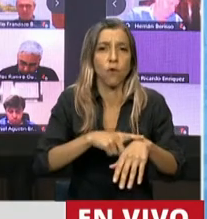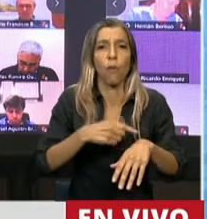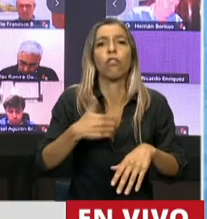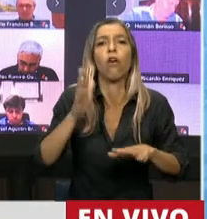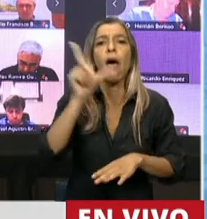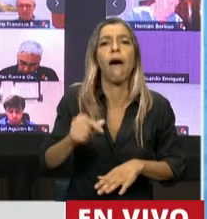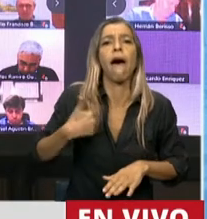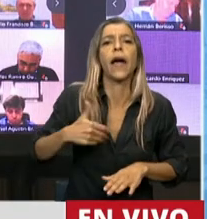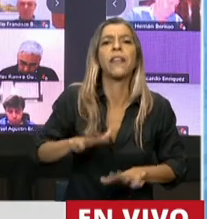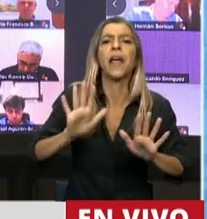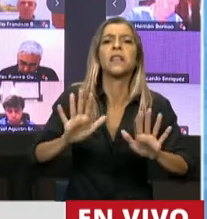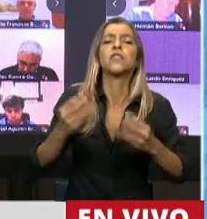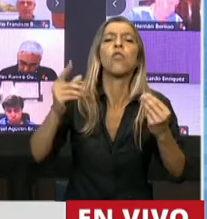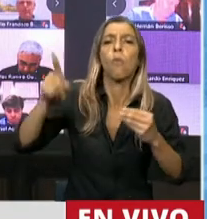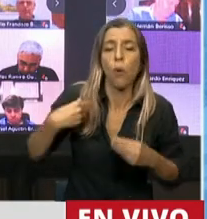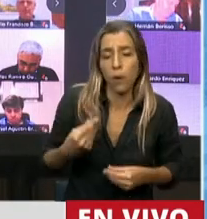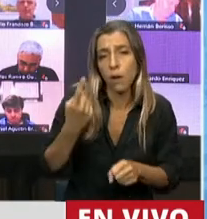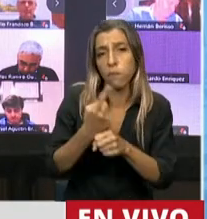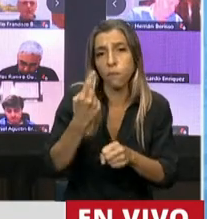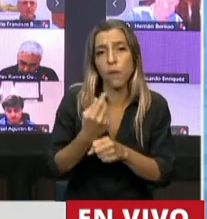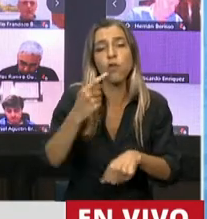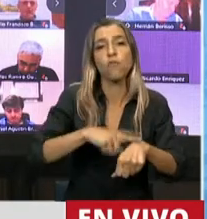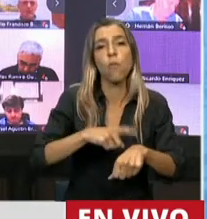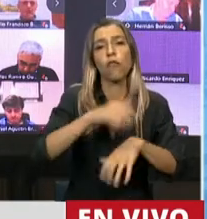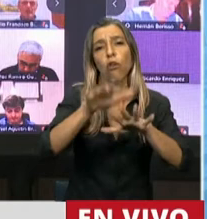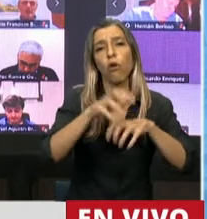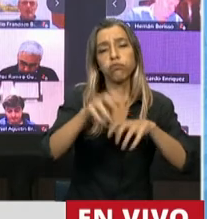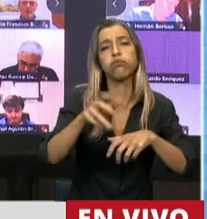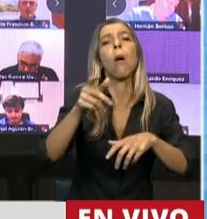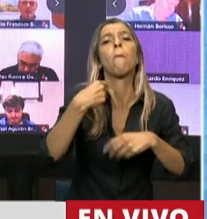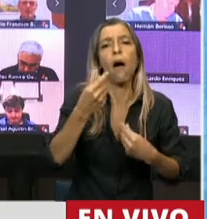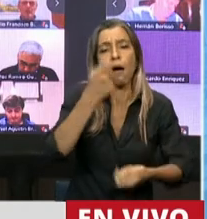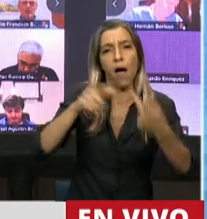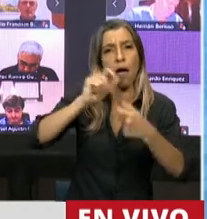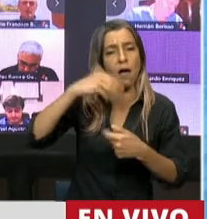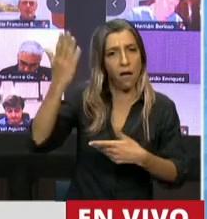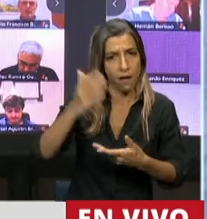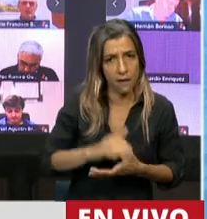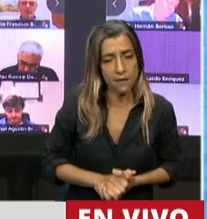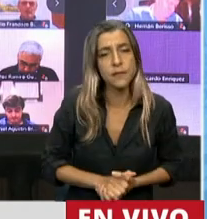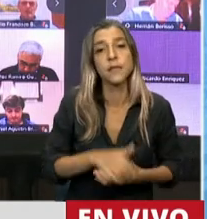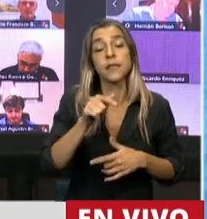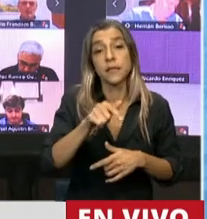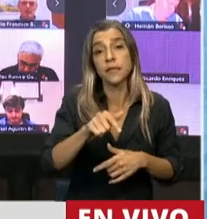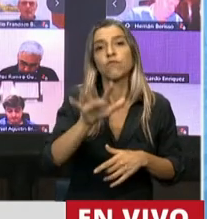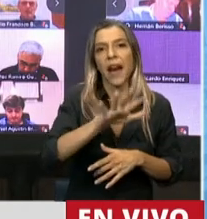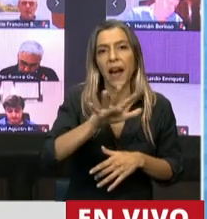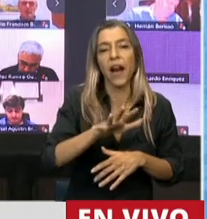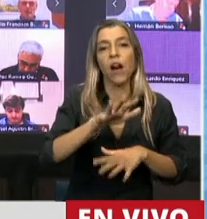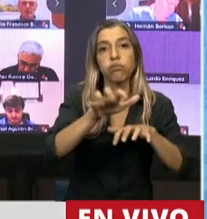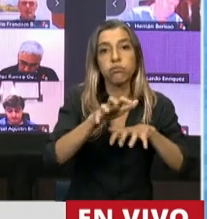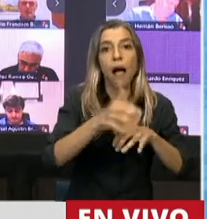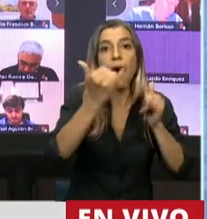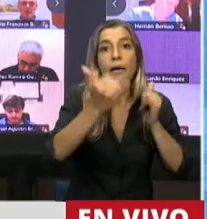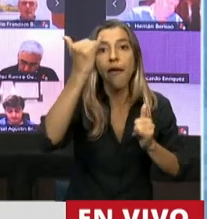la Argentina que se integra al mundo, colocando en el mundo productos solo de algunas regiones. Eso produce la primera etapa